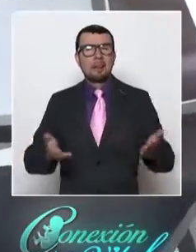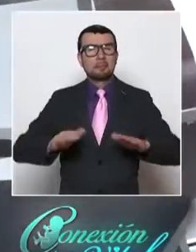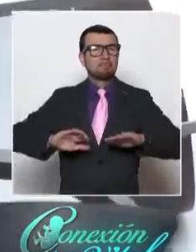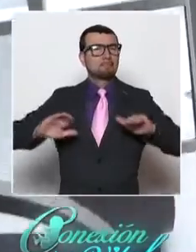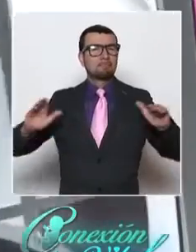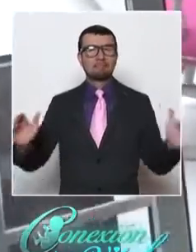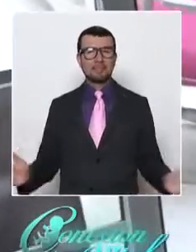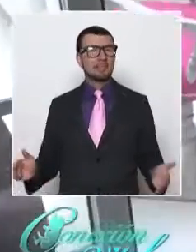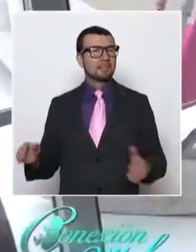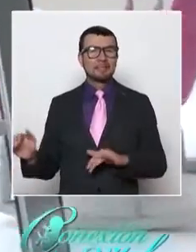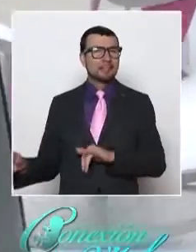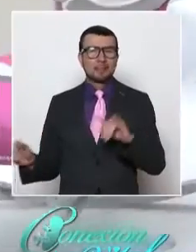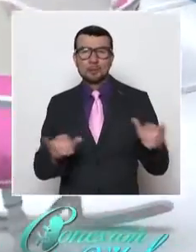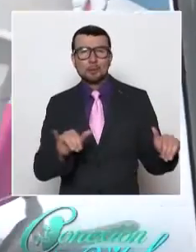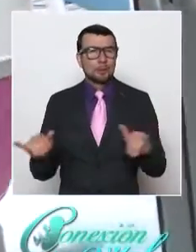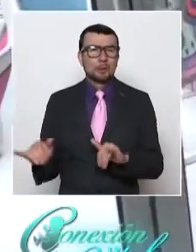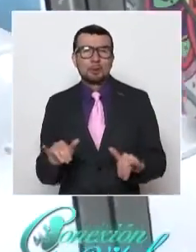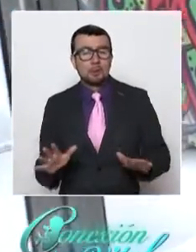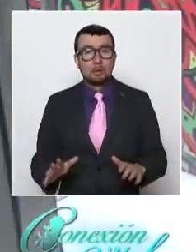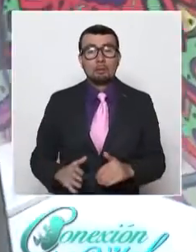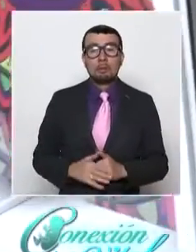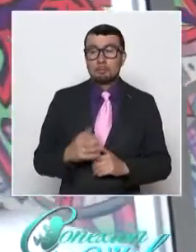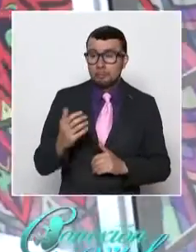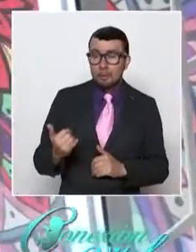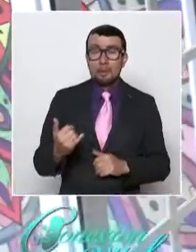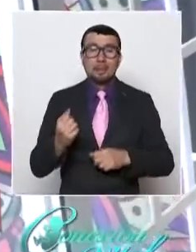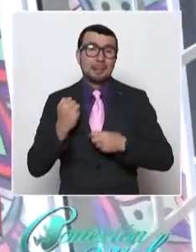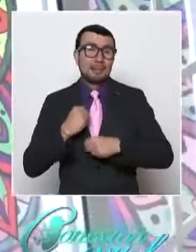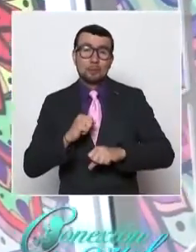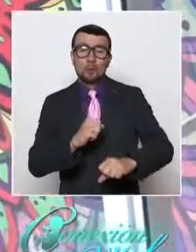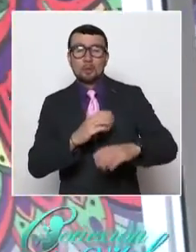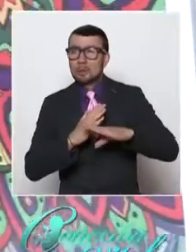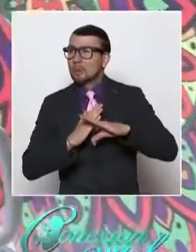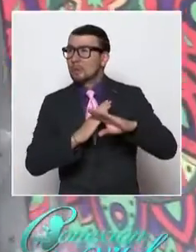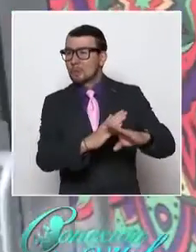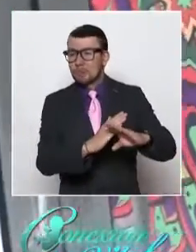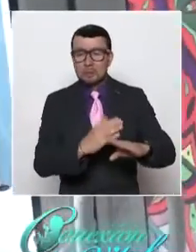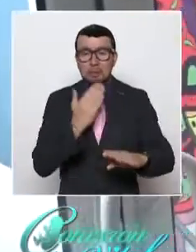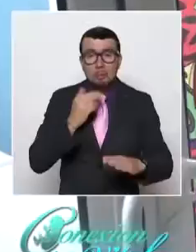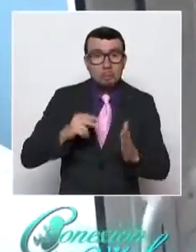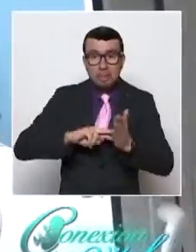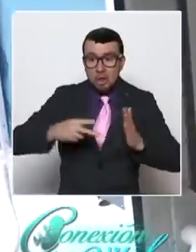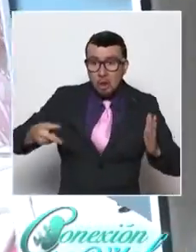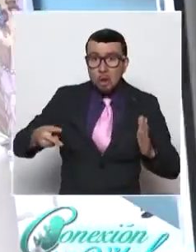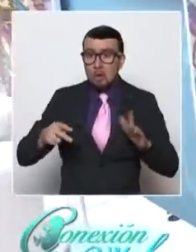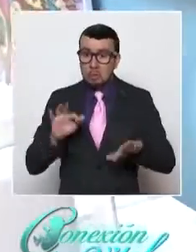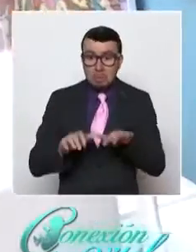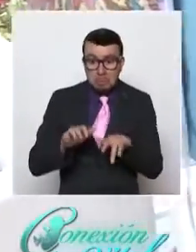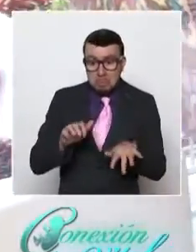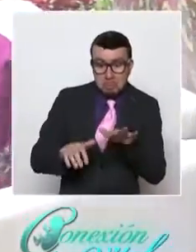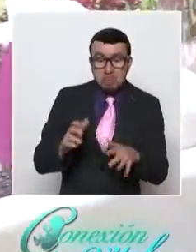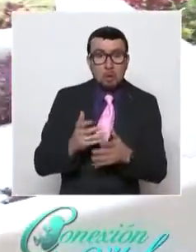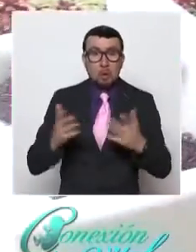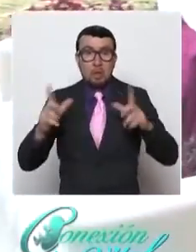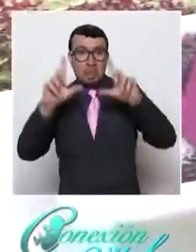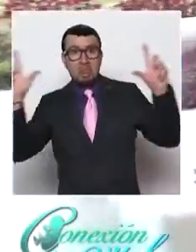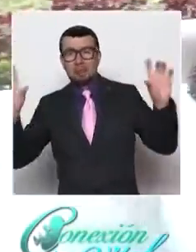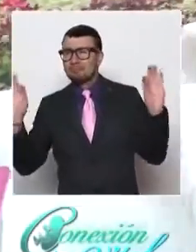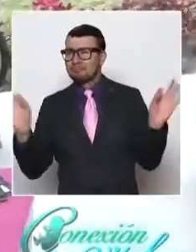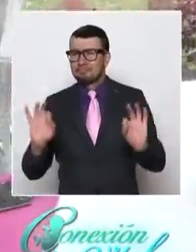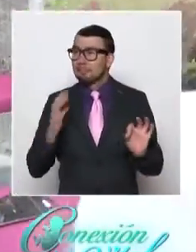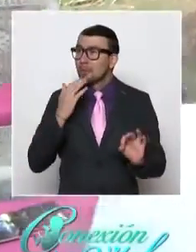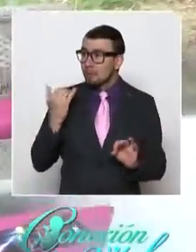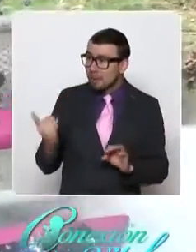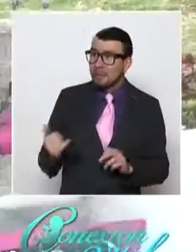donde tratamos en lo posible de alejarnos de la parte tecnológica. Ustedes ven estas salas de